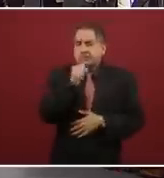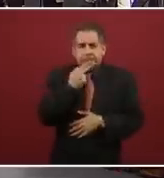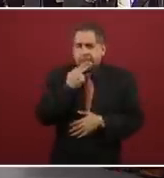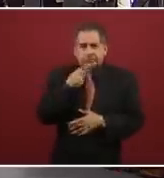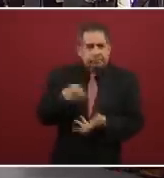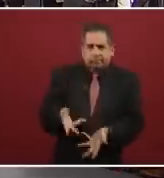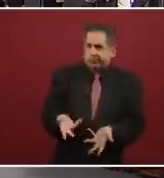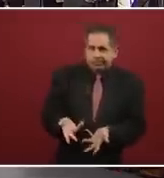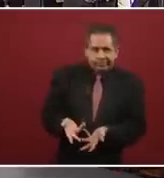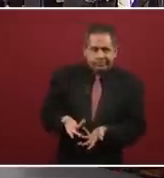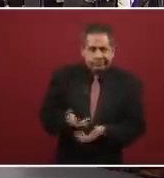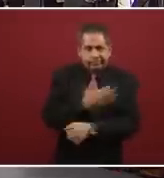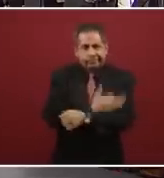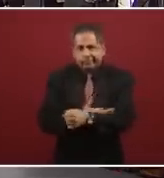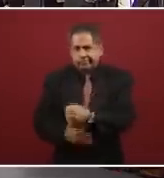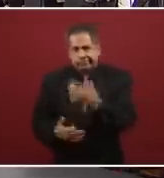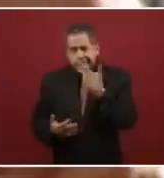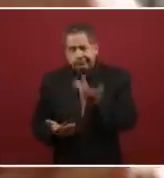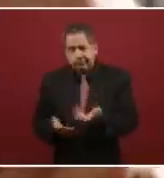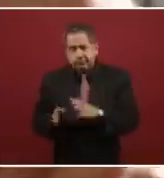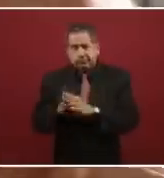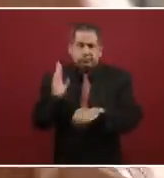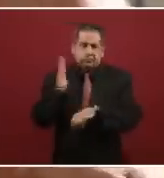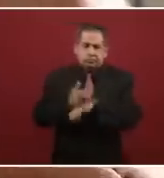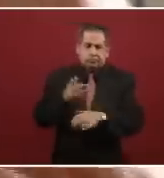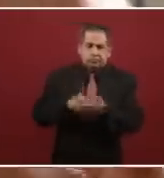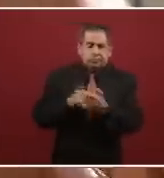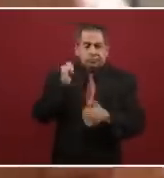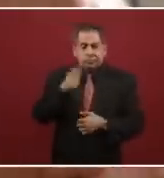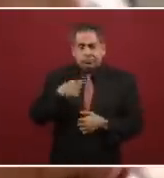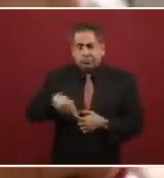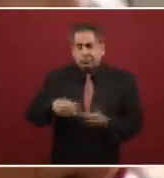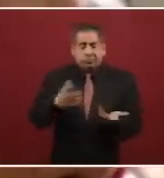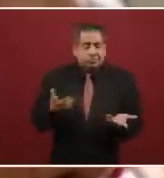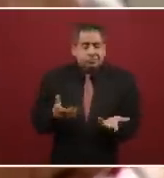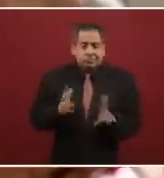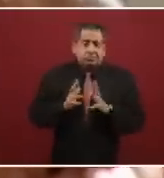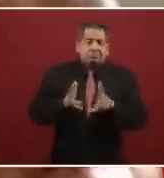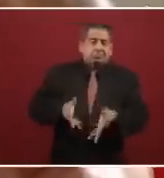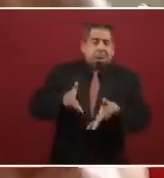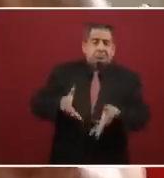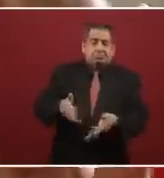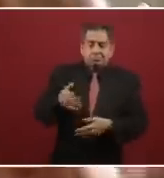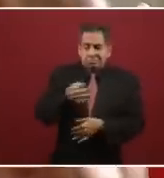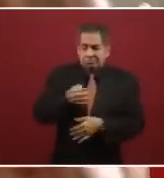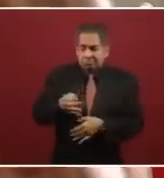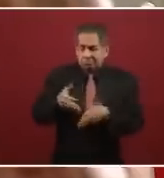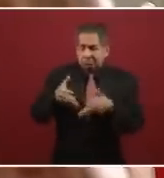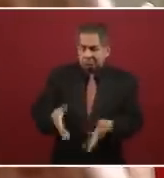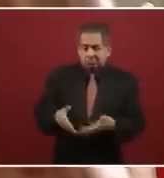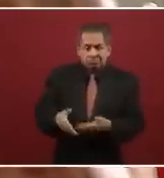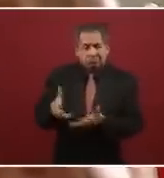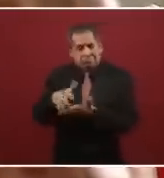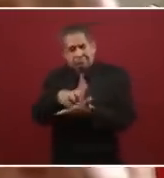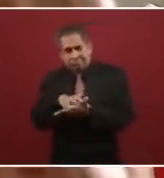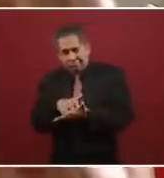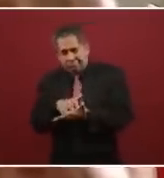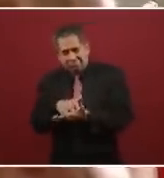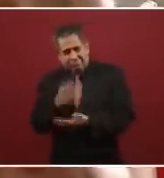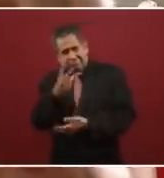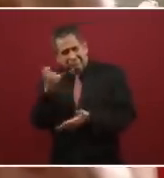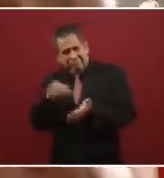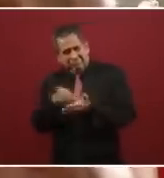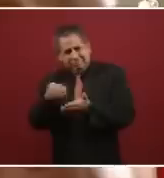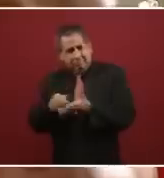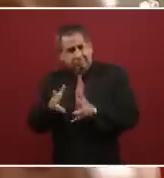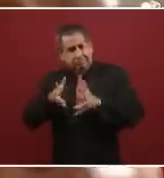esa semilla. Entonces, ¿habrá alguna sanción para que, porque ahí se va a quedar la semilla? Pues en esta época de austeridad, gastar 300